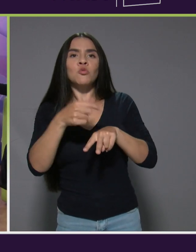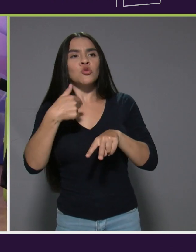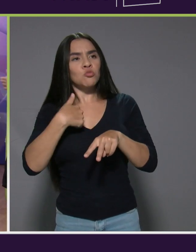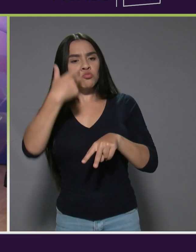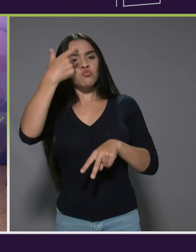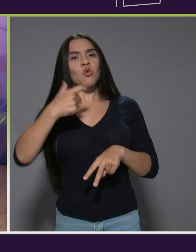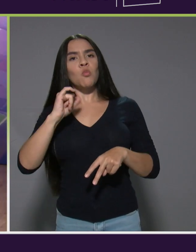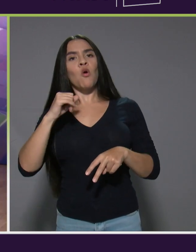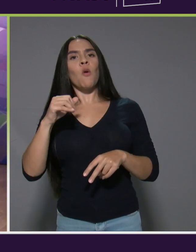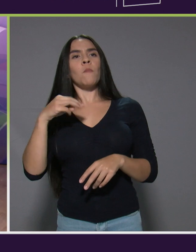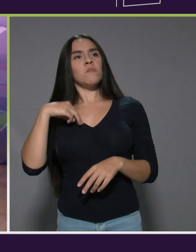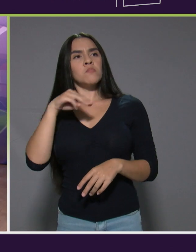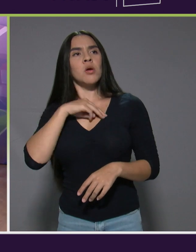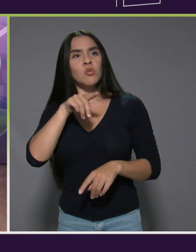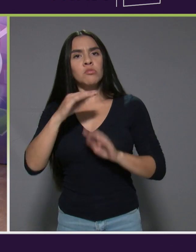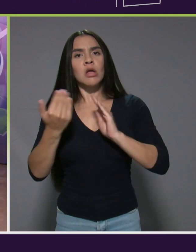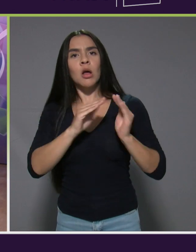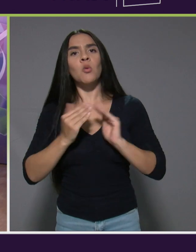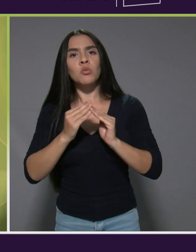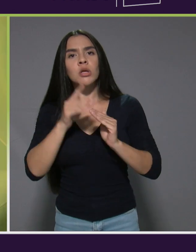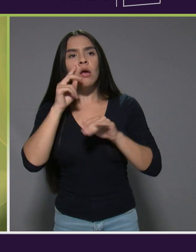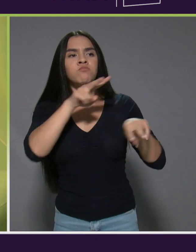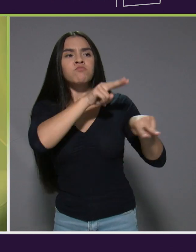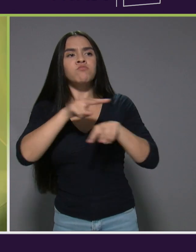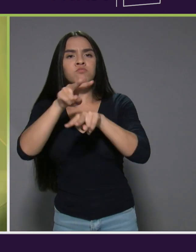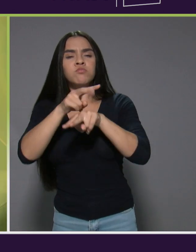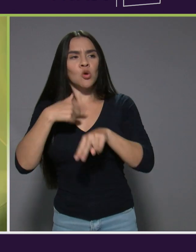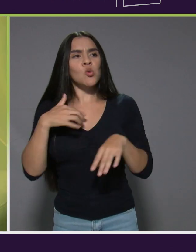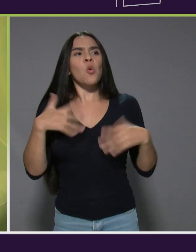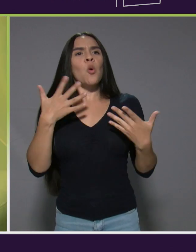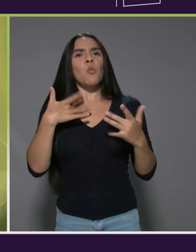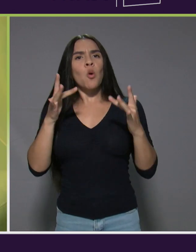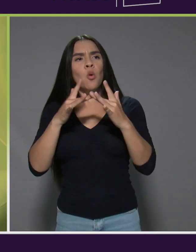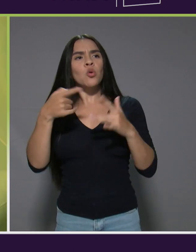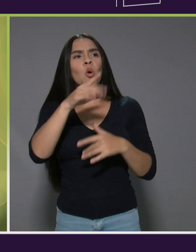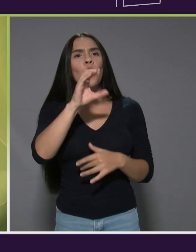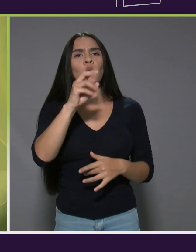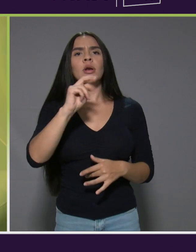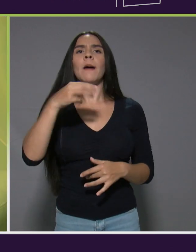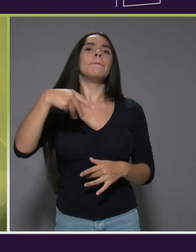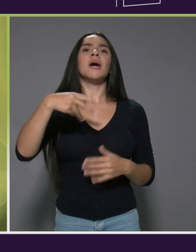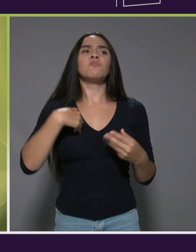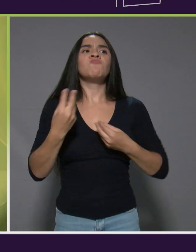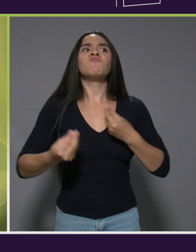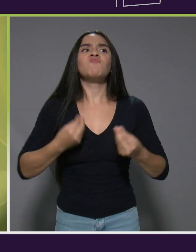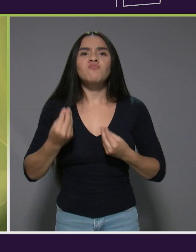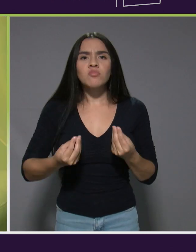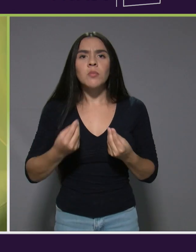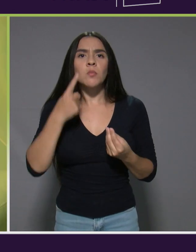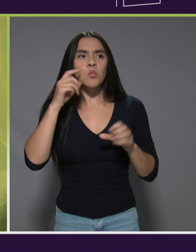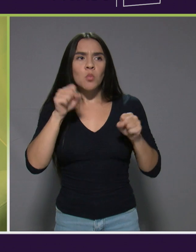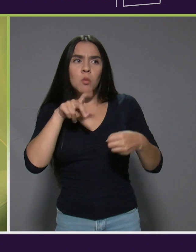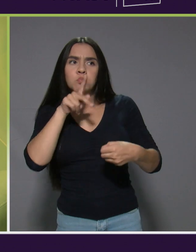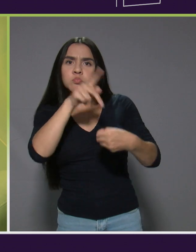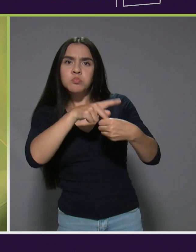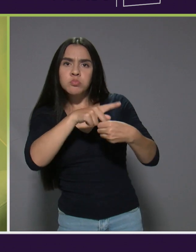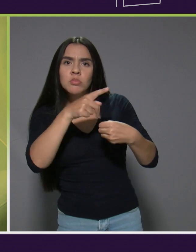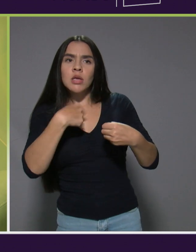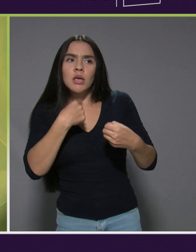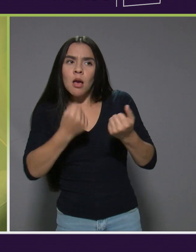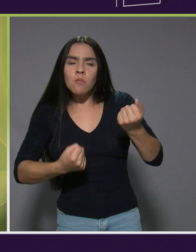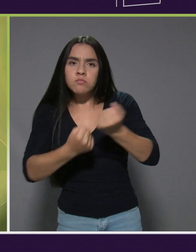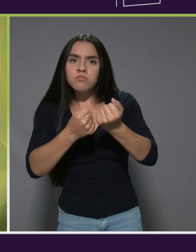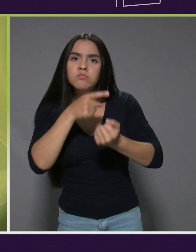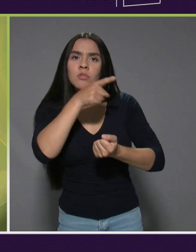figura, ¿verdad? De la comunidad que lo revisa, ¿cómo me pongo en contacto con CONAPAN? ¿Qué tengo que hacer si quiero participar y aportar